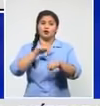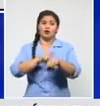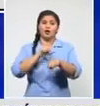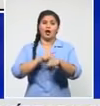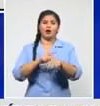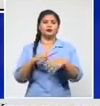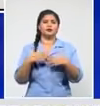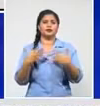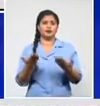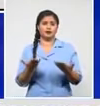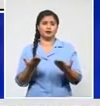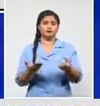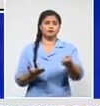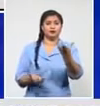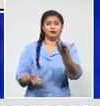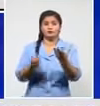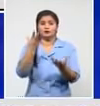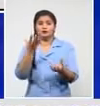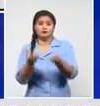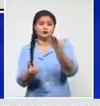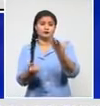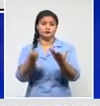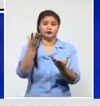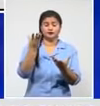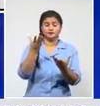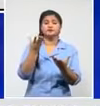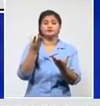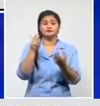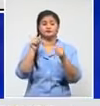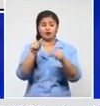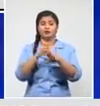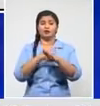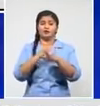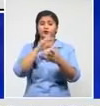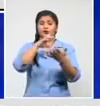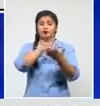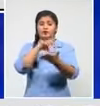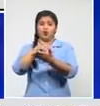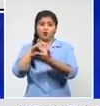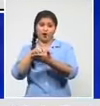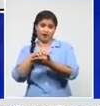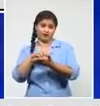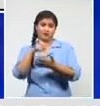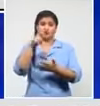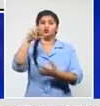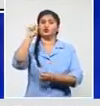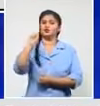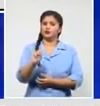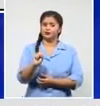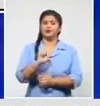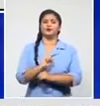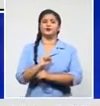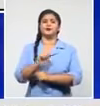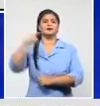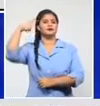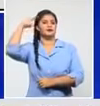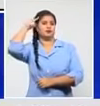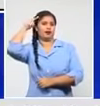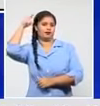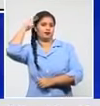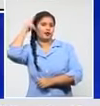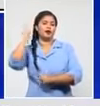evento en Guane, uno en Consolación del Sur, uno en Sandino y un número de